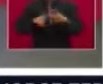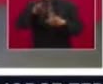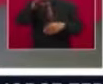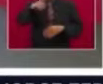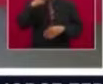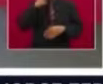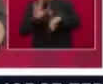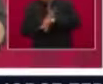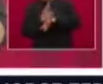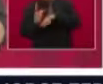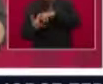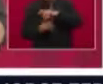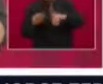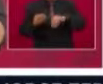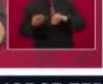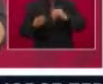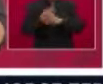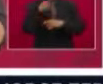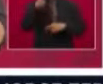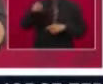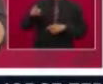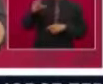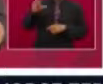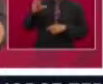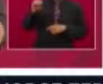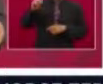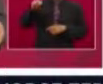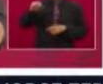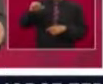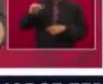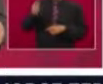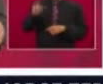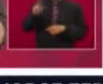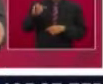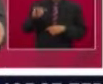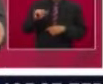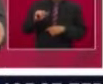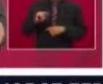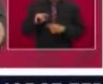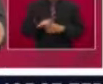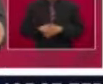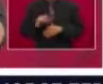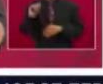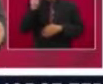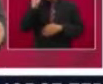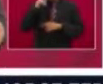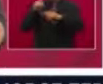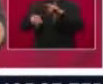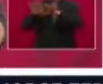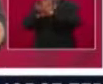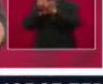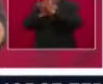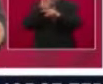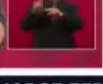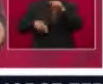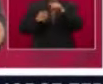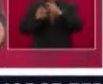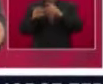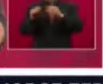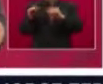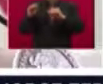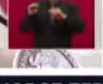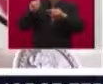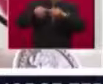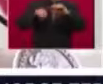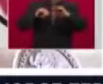tan implacable. Pero a su vez, los comentaristas, quienes lo critican, afirman que la libertad de